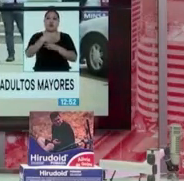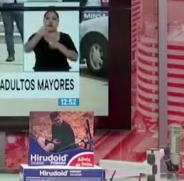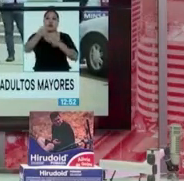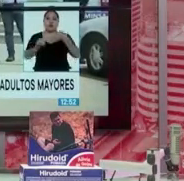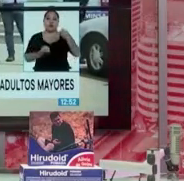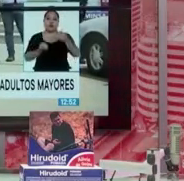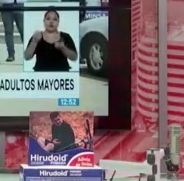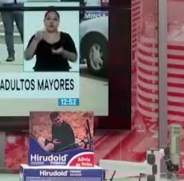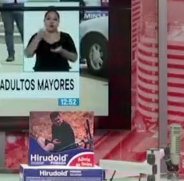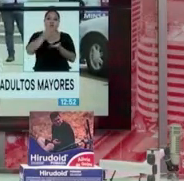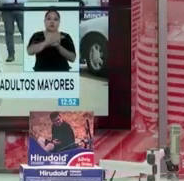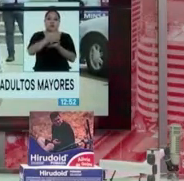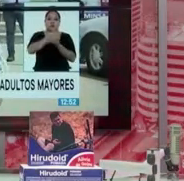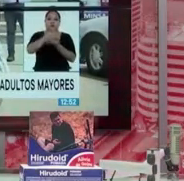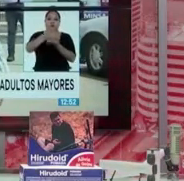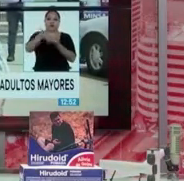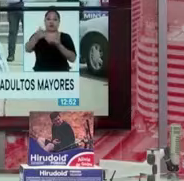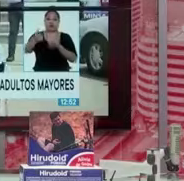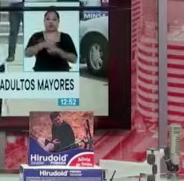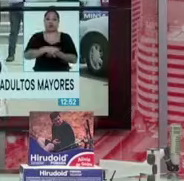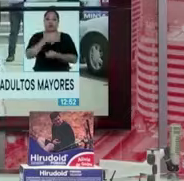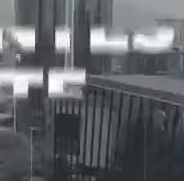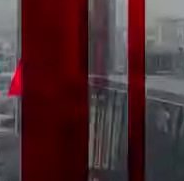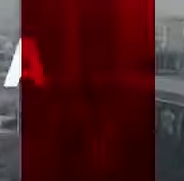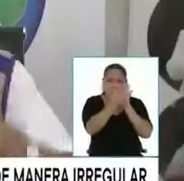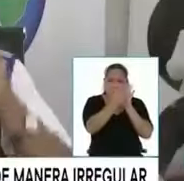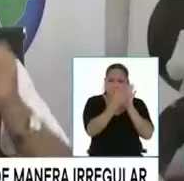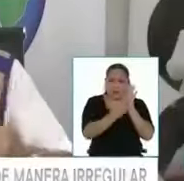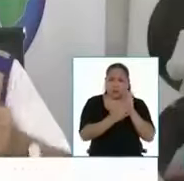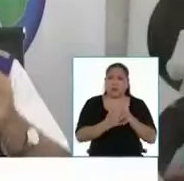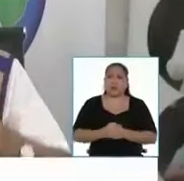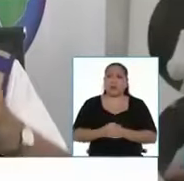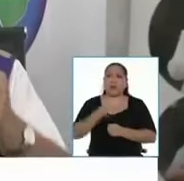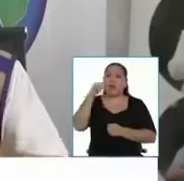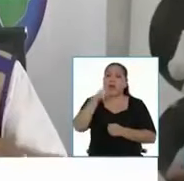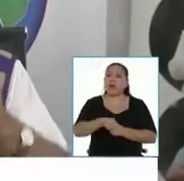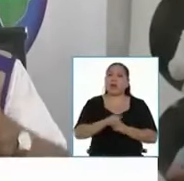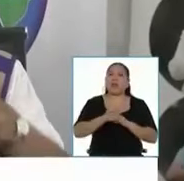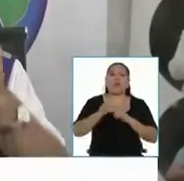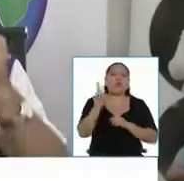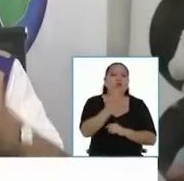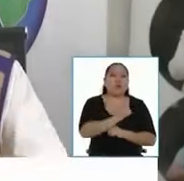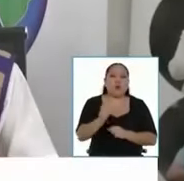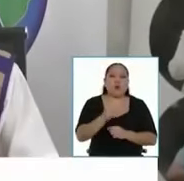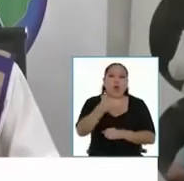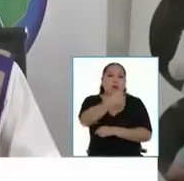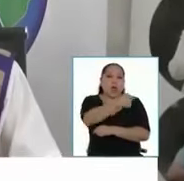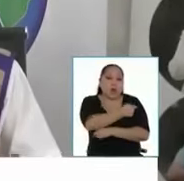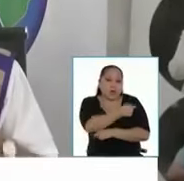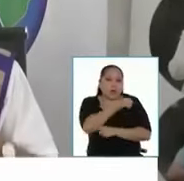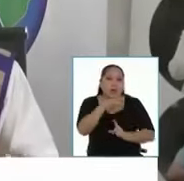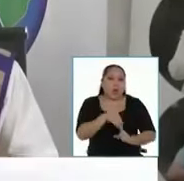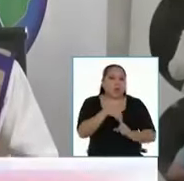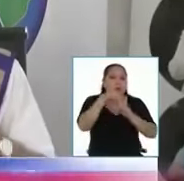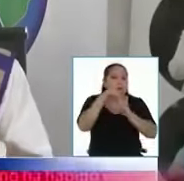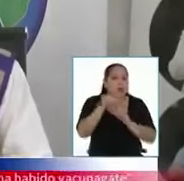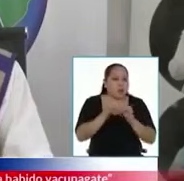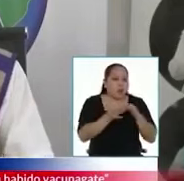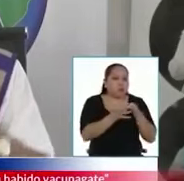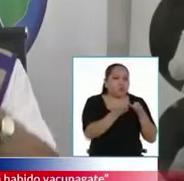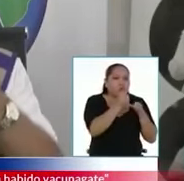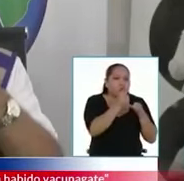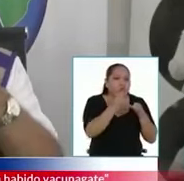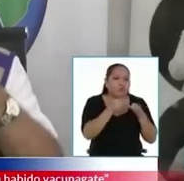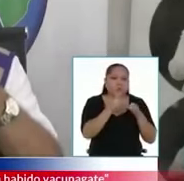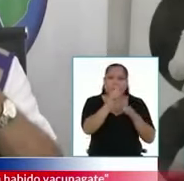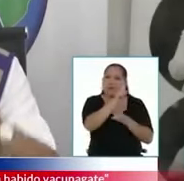fui, fue Tete, pégale, pégale, que ya fue, Ucayali. Acá no ha habido vacuna gate. Acá lo